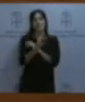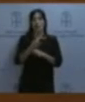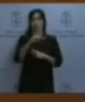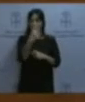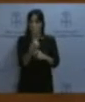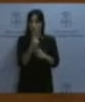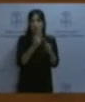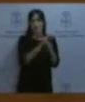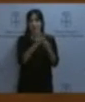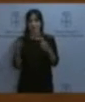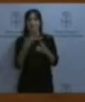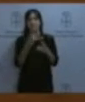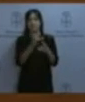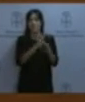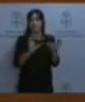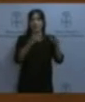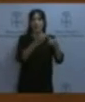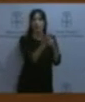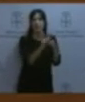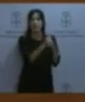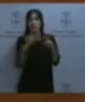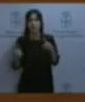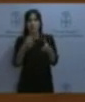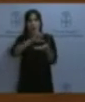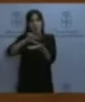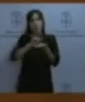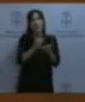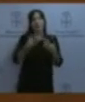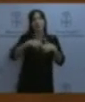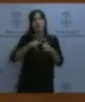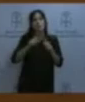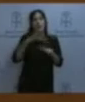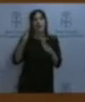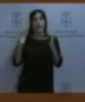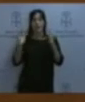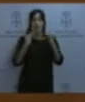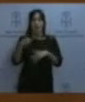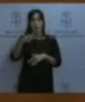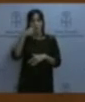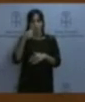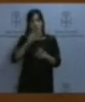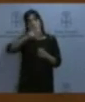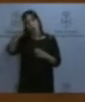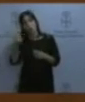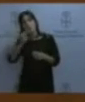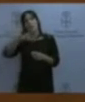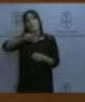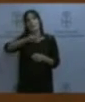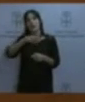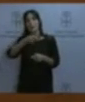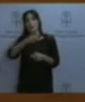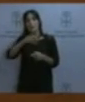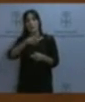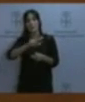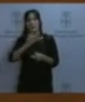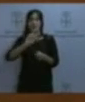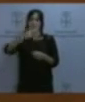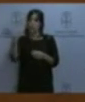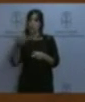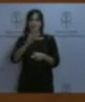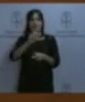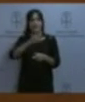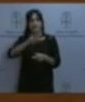se desarrollaron en España en época franquista. La otra es Marbella y la otra Ciudad Repós en Tarragona. Es un